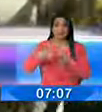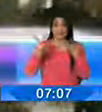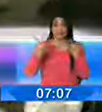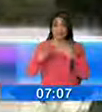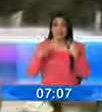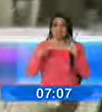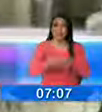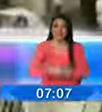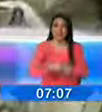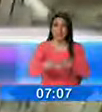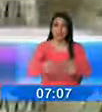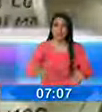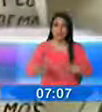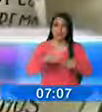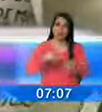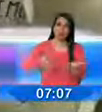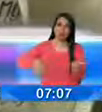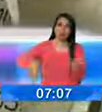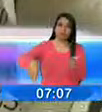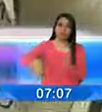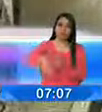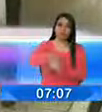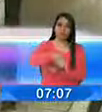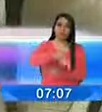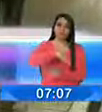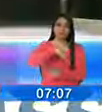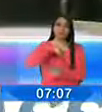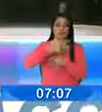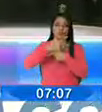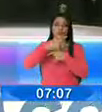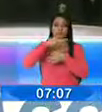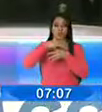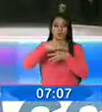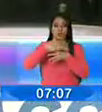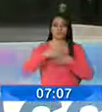simbólica del lugar, regresaron a los exteriores del organismo electoral. En Quito informó Adriana Rojas.